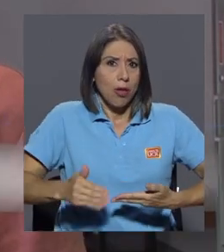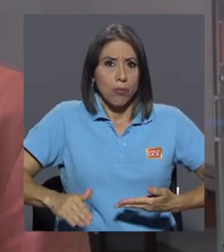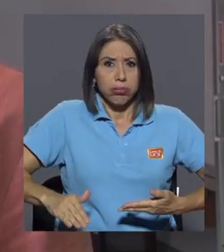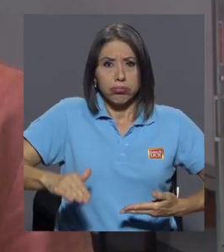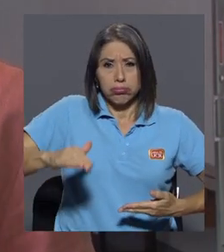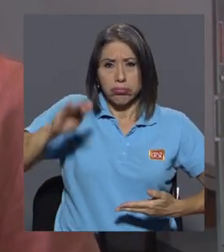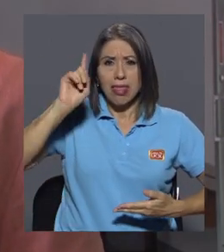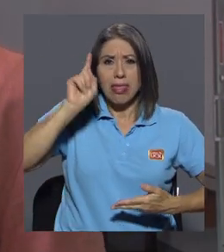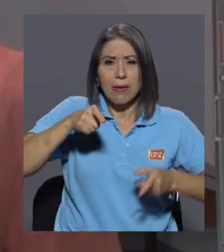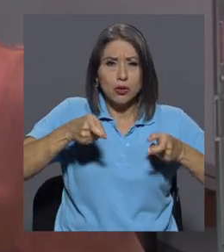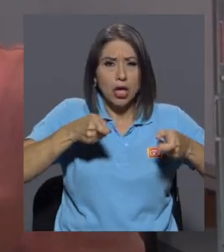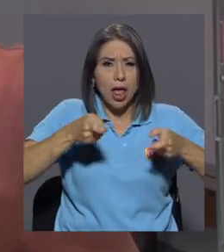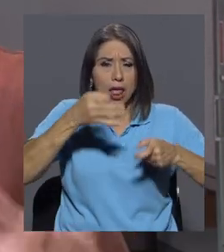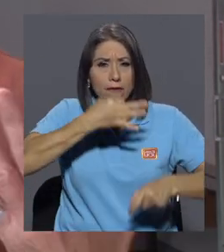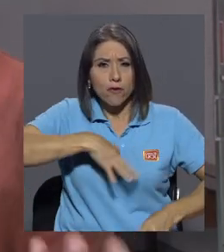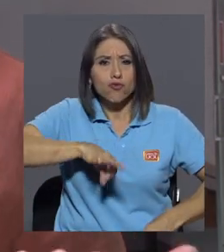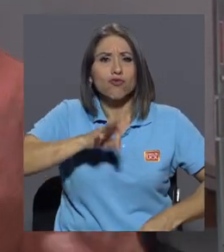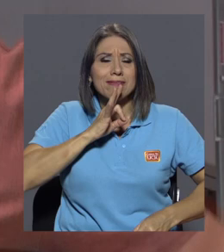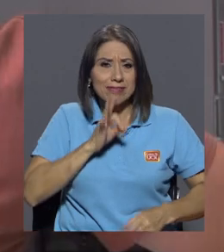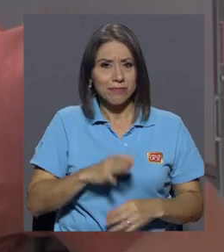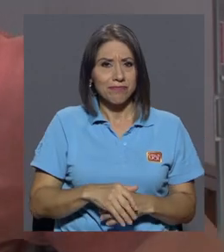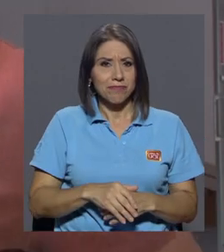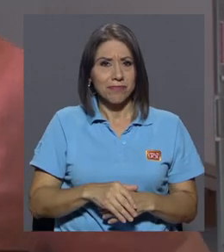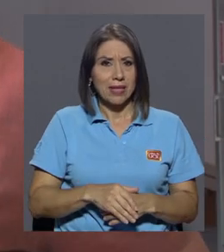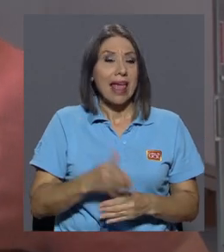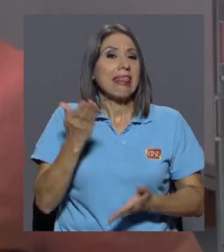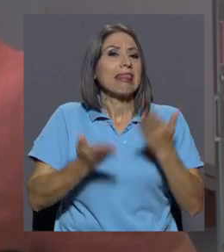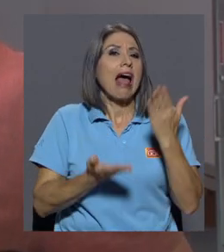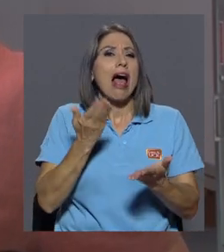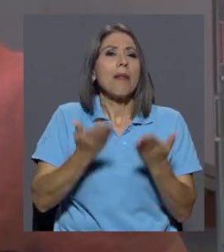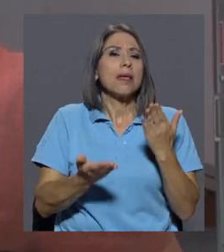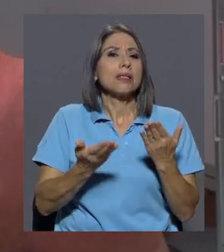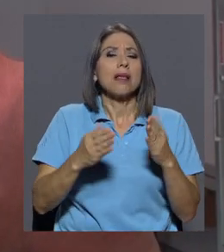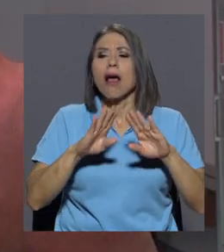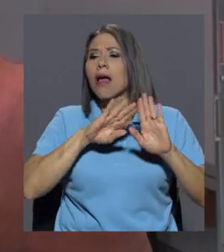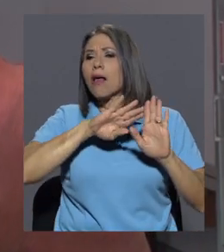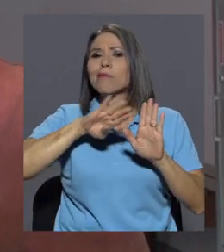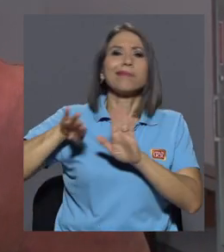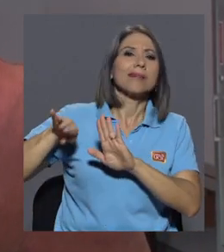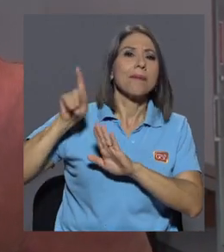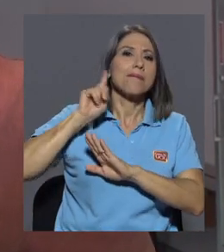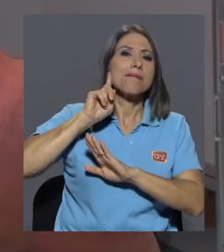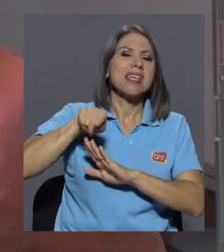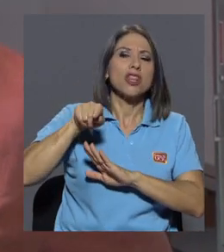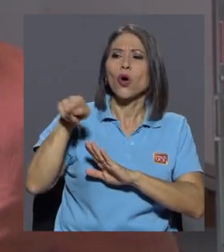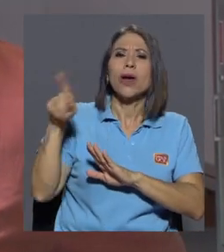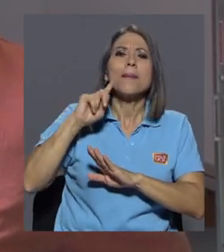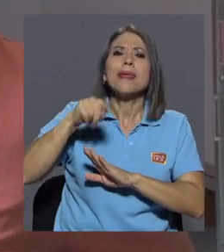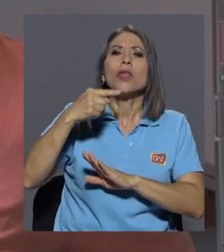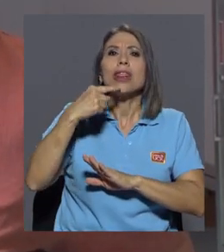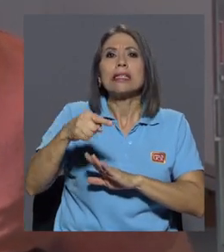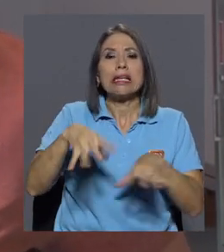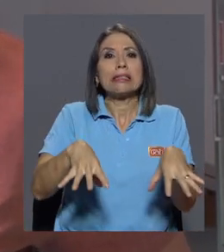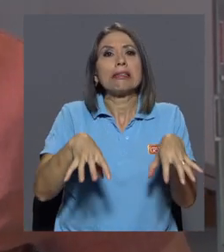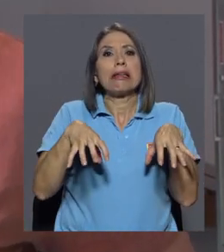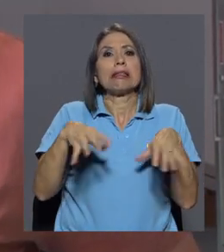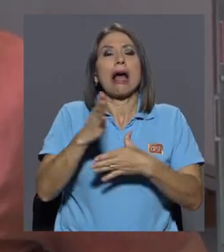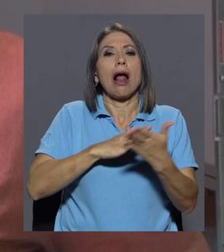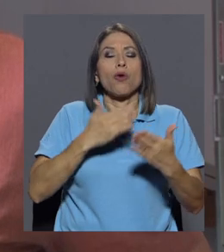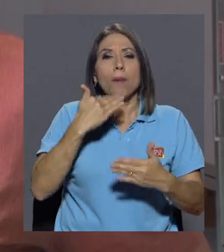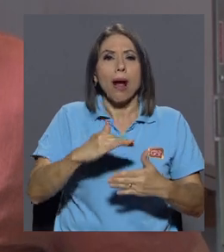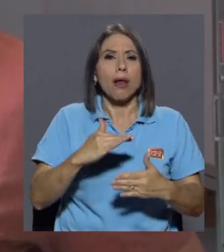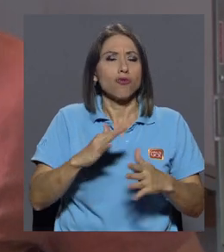manera la frustración. Tal vez desmitificar un poco que el estrés siempre es algo malo cuando nos